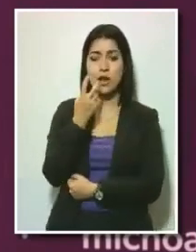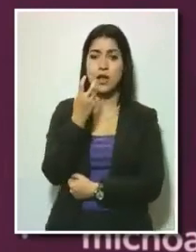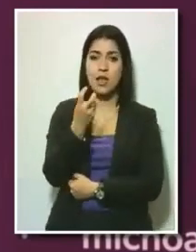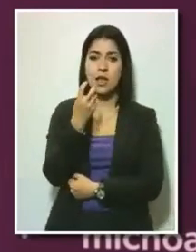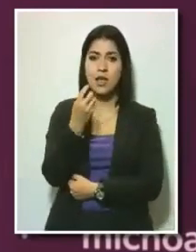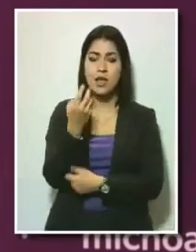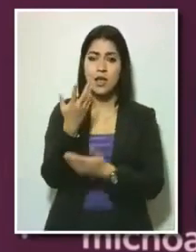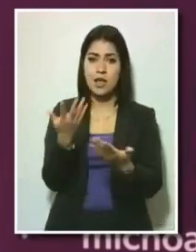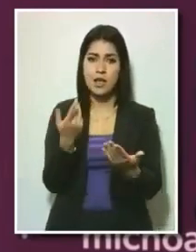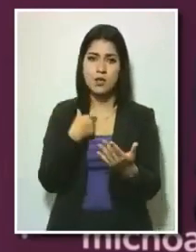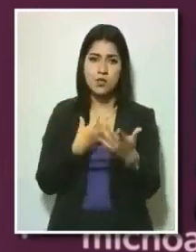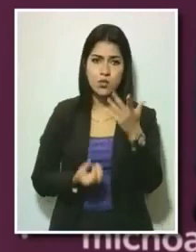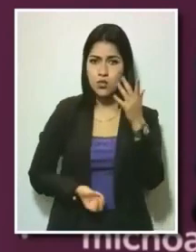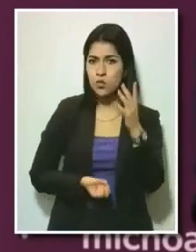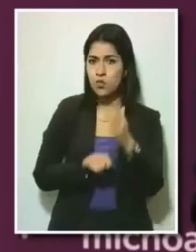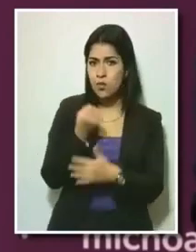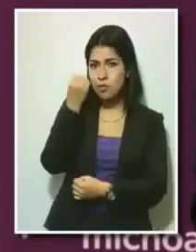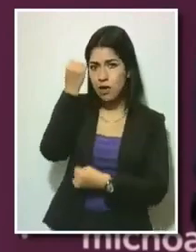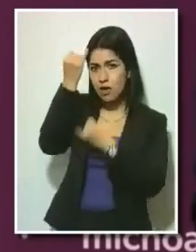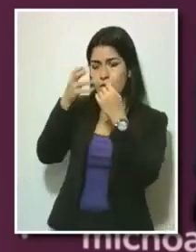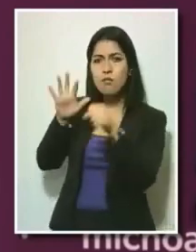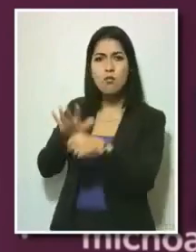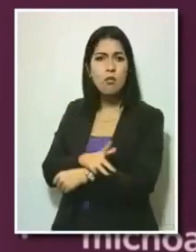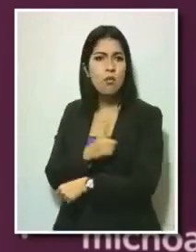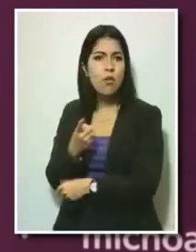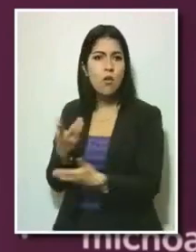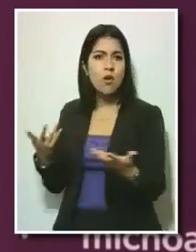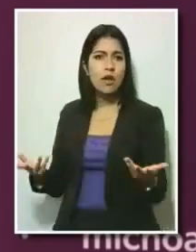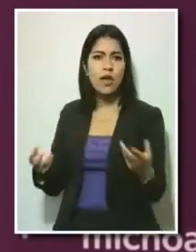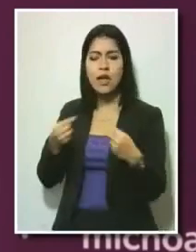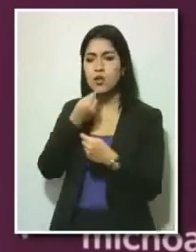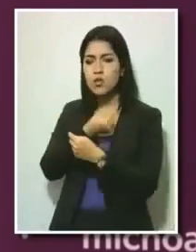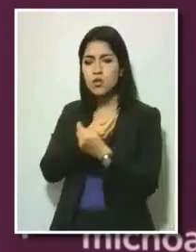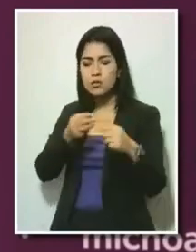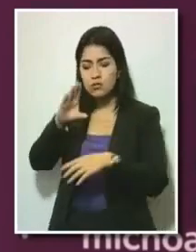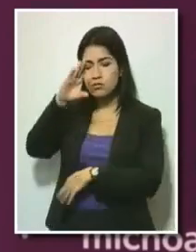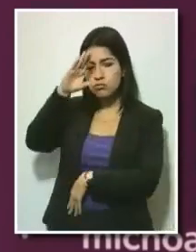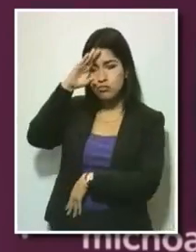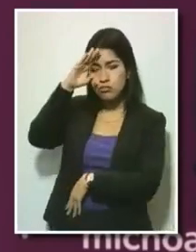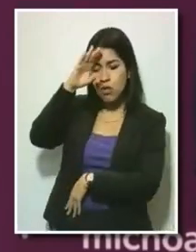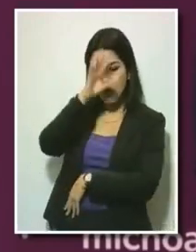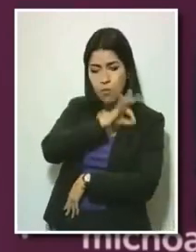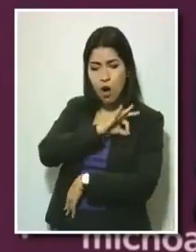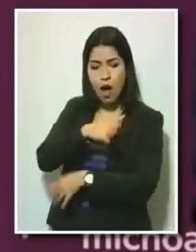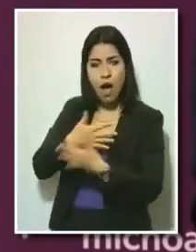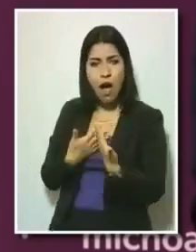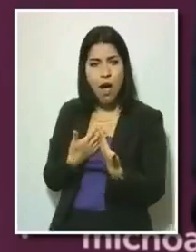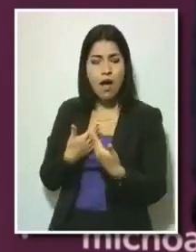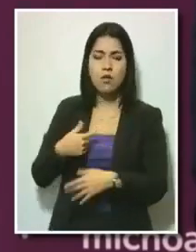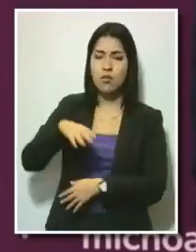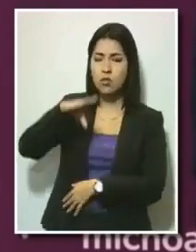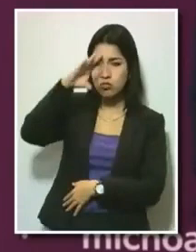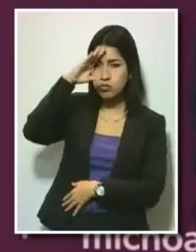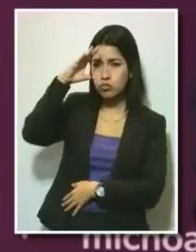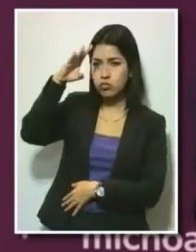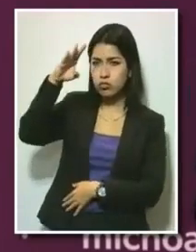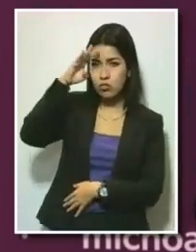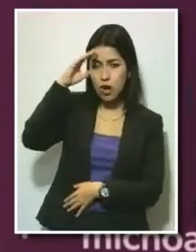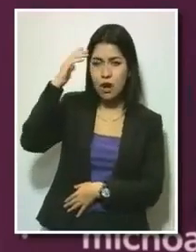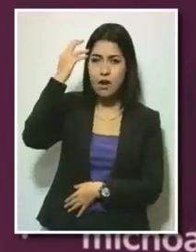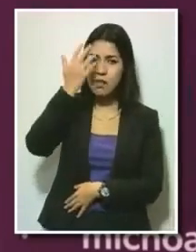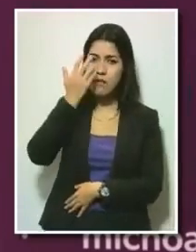un planteamiento innovador porque hacía pensar a los niños, porque hacía construir el conocimiento de